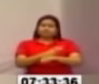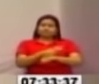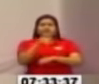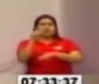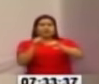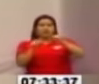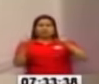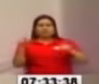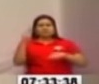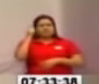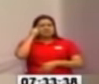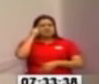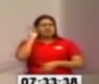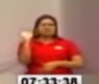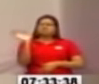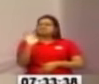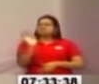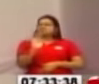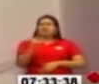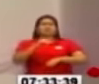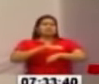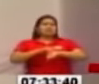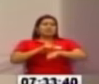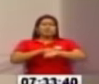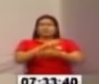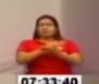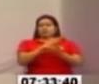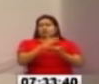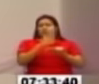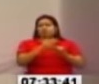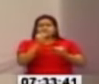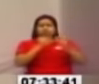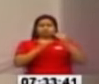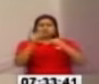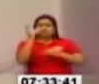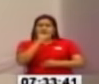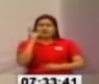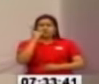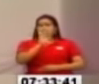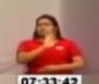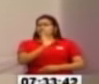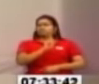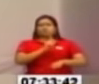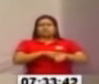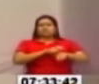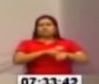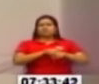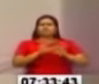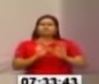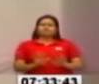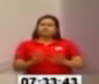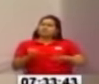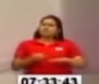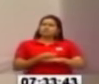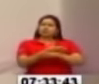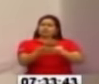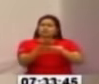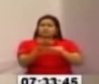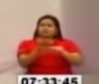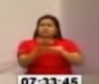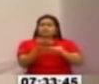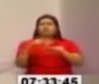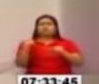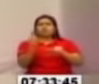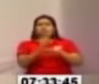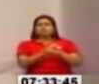no lo hacen porque dicen, no tengo tiempo de preparar alimentos. Pero yo les hago un llamado, nosotros en nuestras redes de Vita tenemos